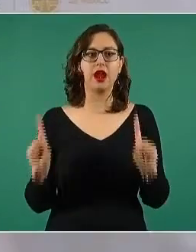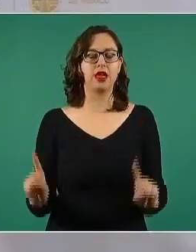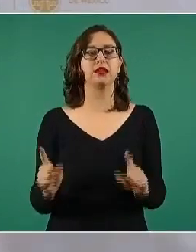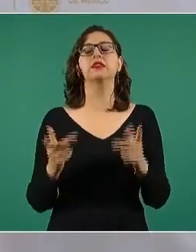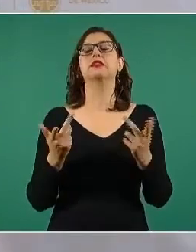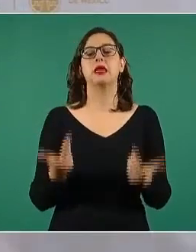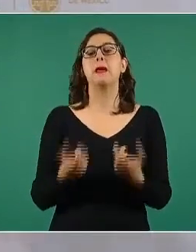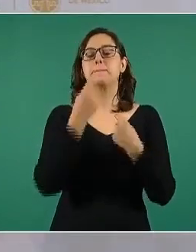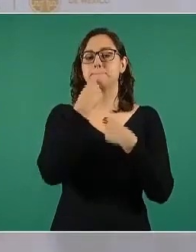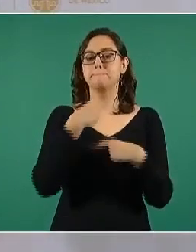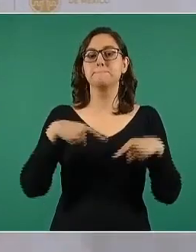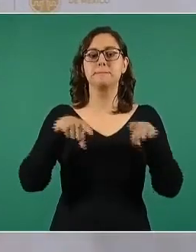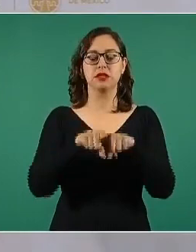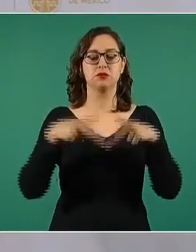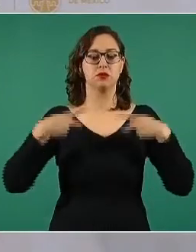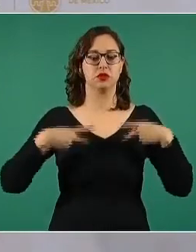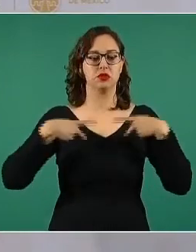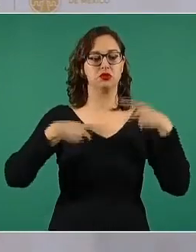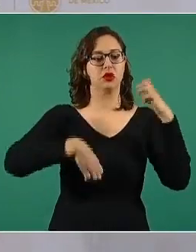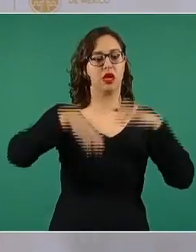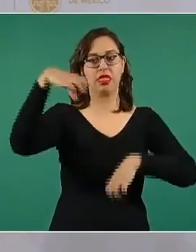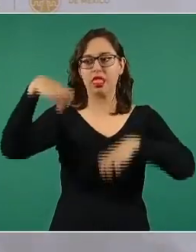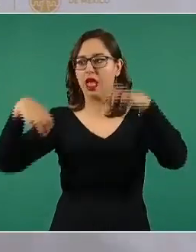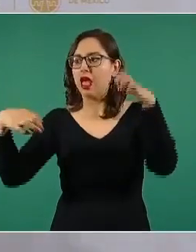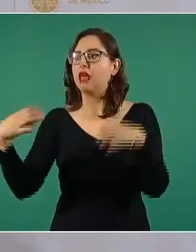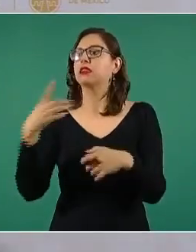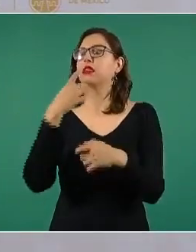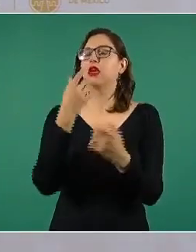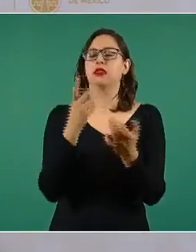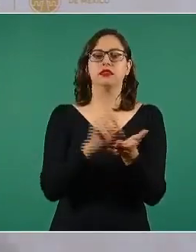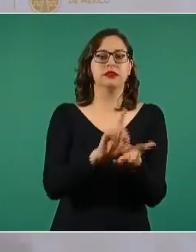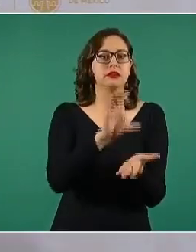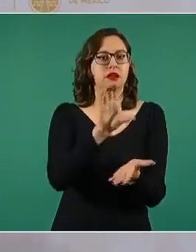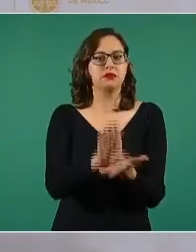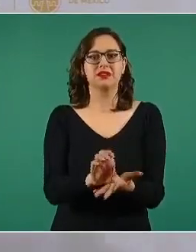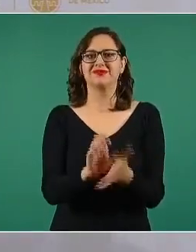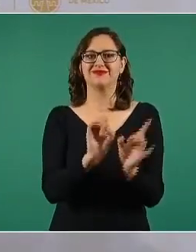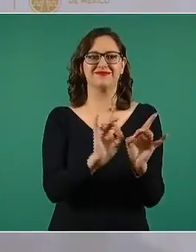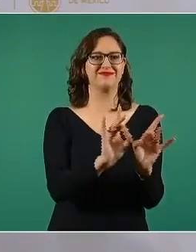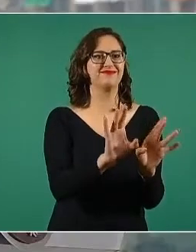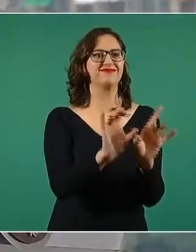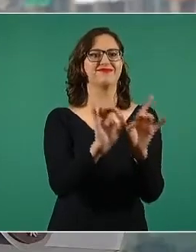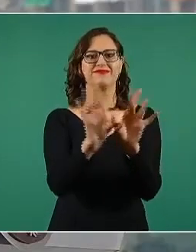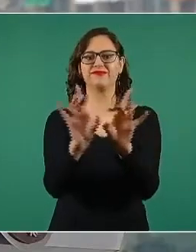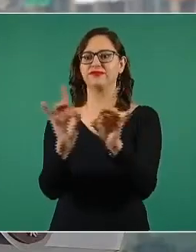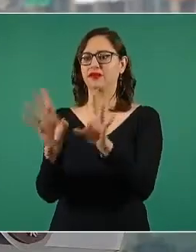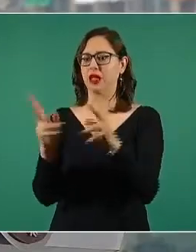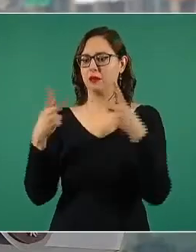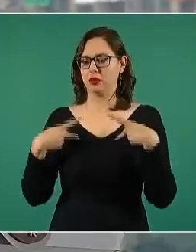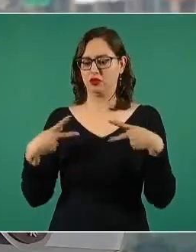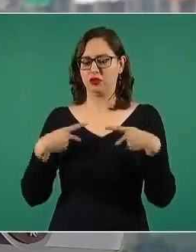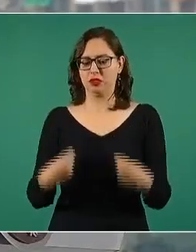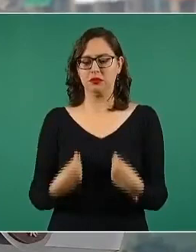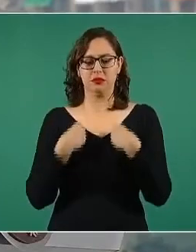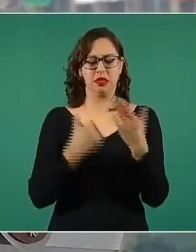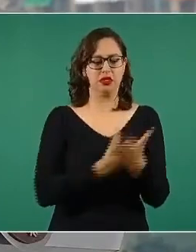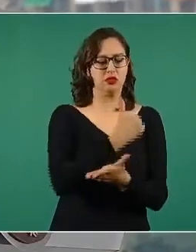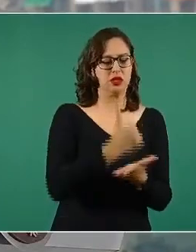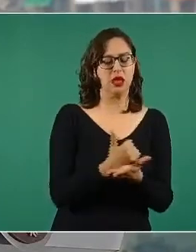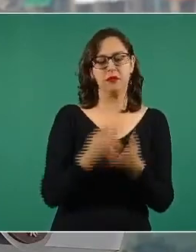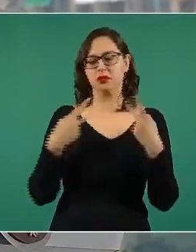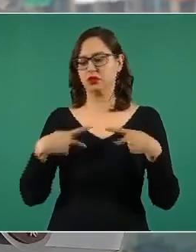edades, personas con discapacidades y con otro tipo de situación, personas urbanas y rurales que